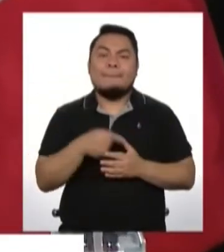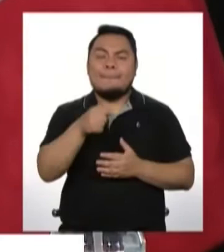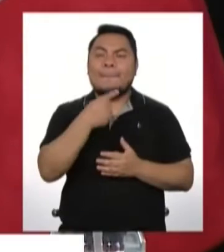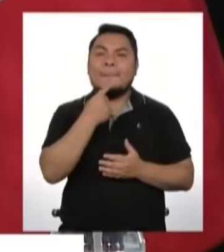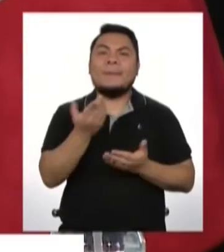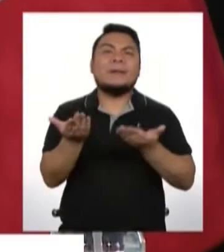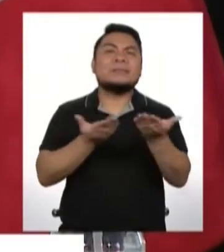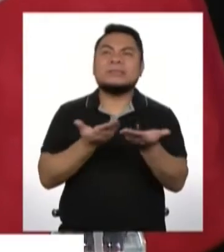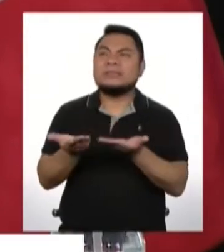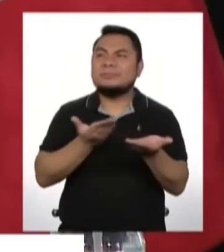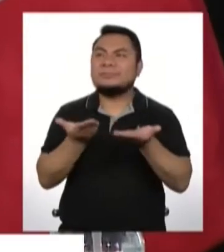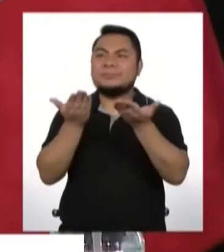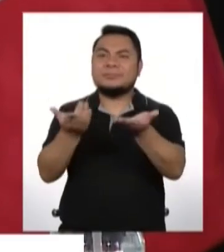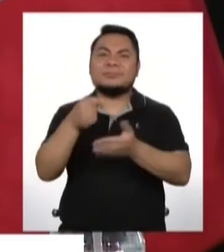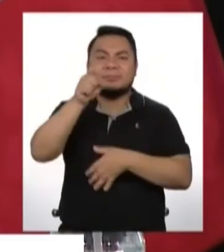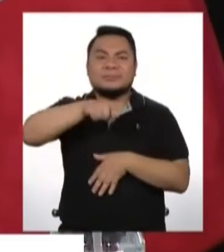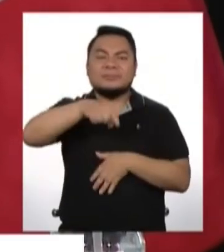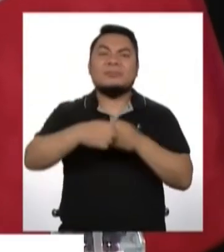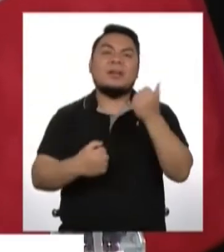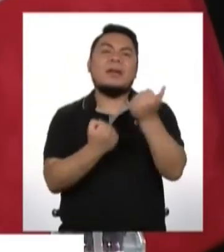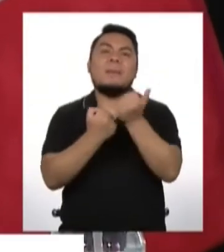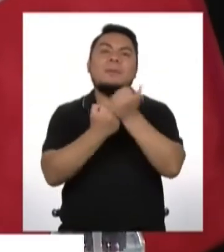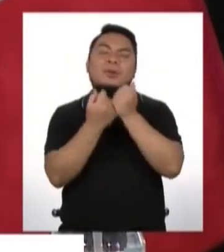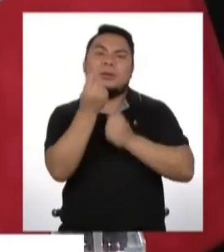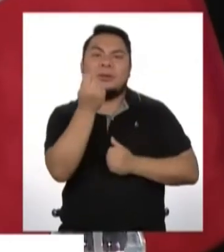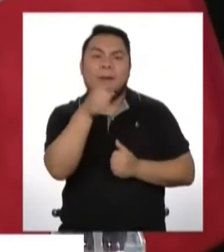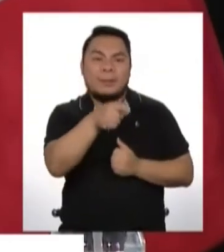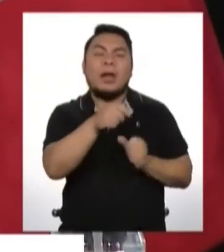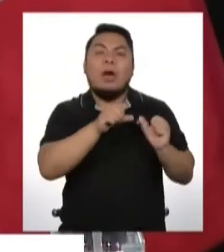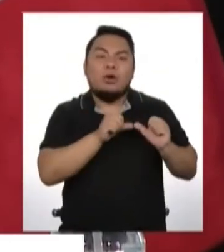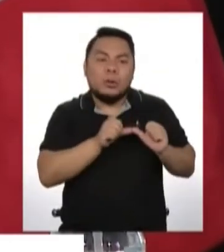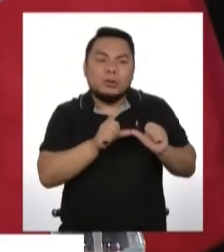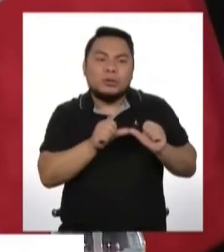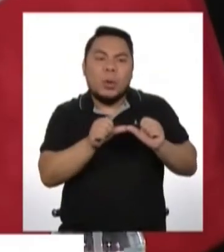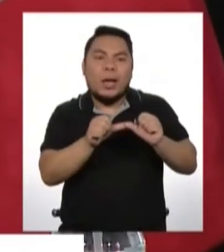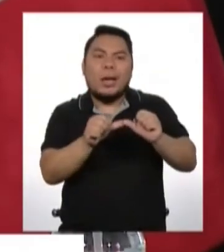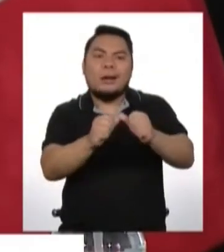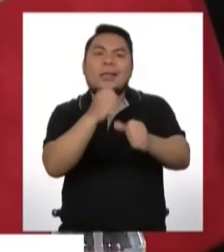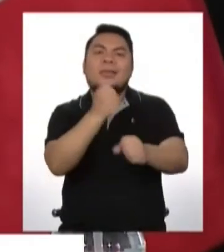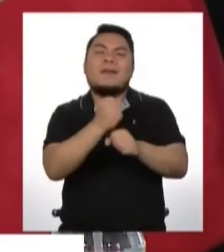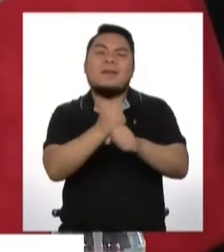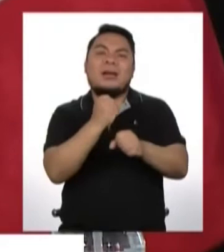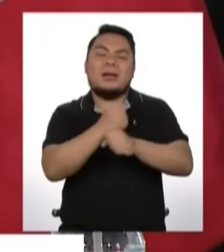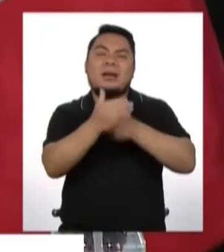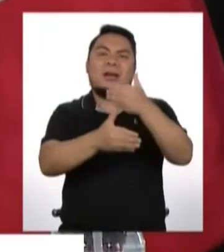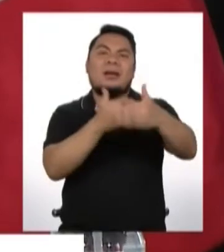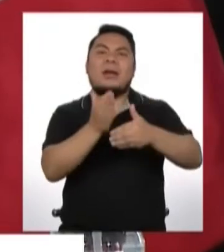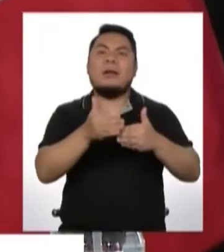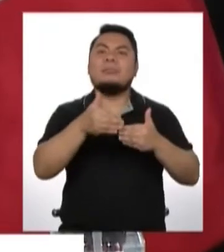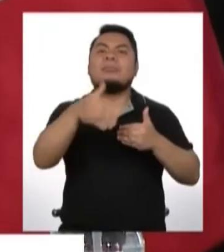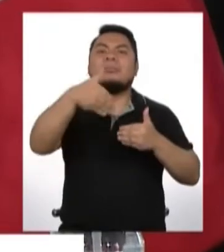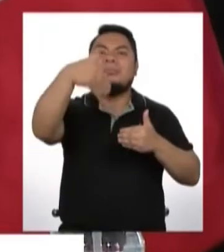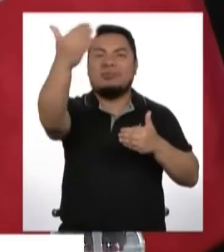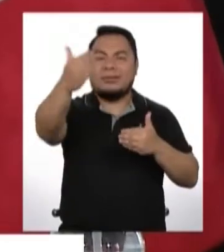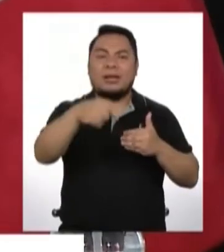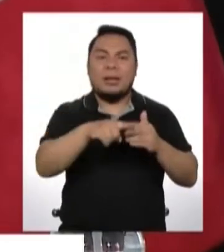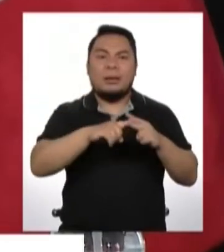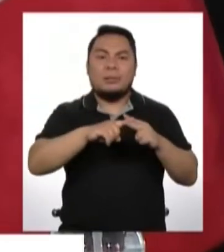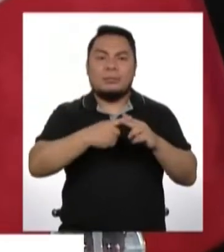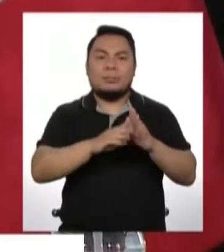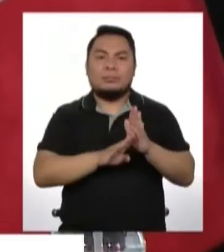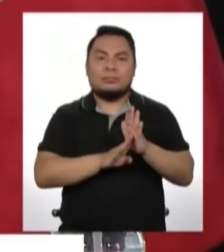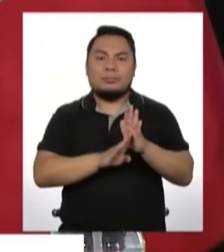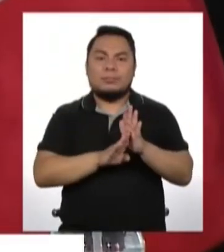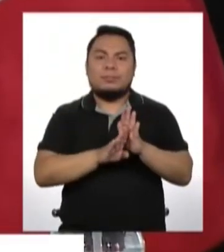servicio, y entonces necesito un apoyo financiero para continuar trabajando en los días posteriores. Este es el